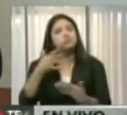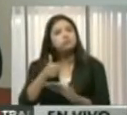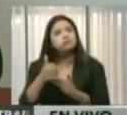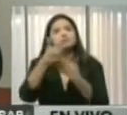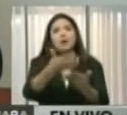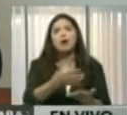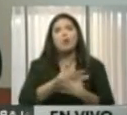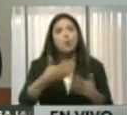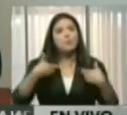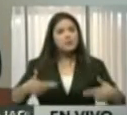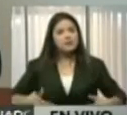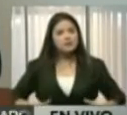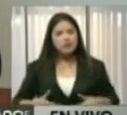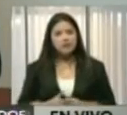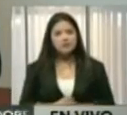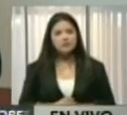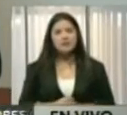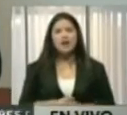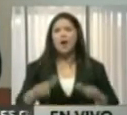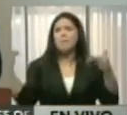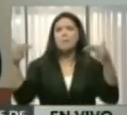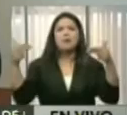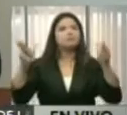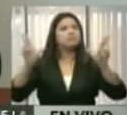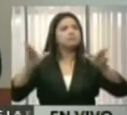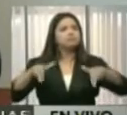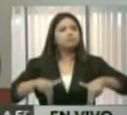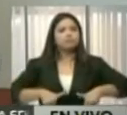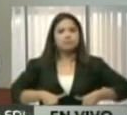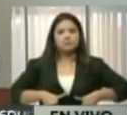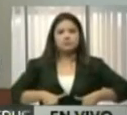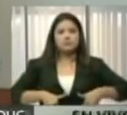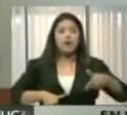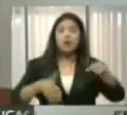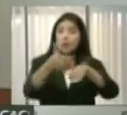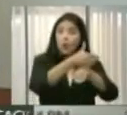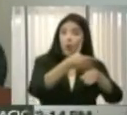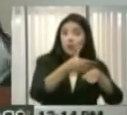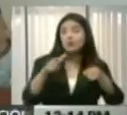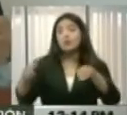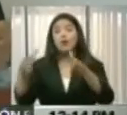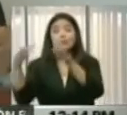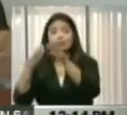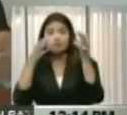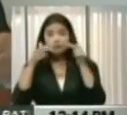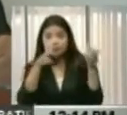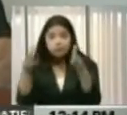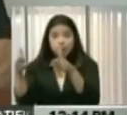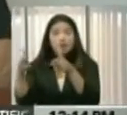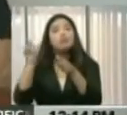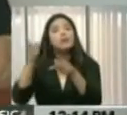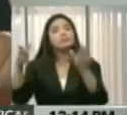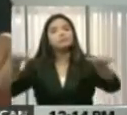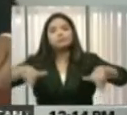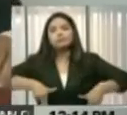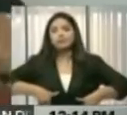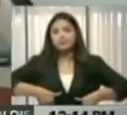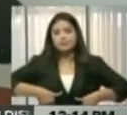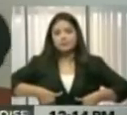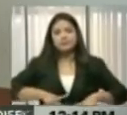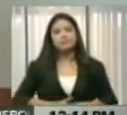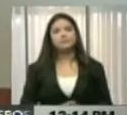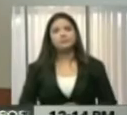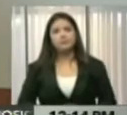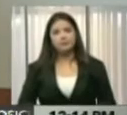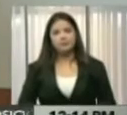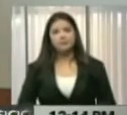G. Cese del fuego y hostilidades bilateral para la terminación del conflicto